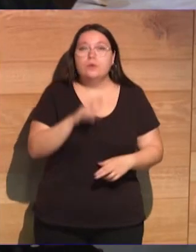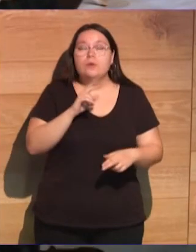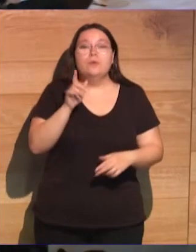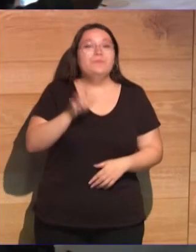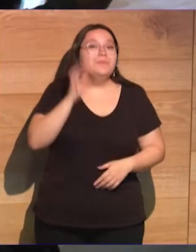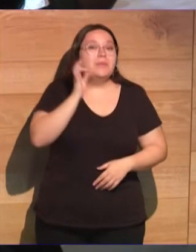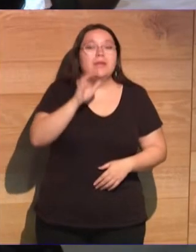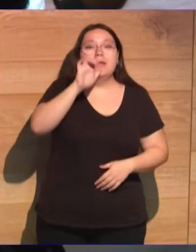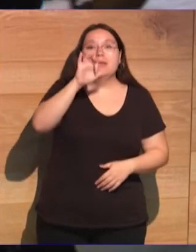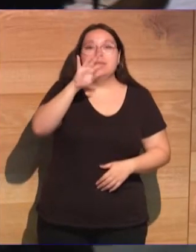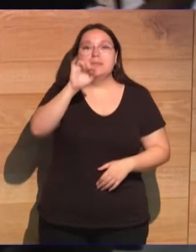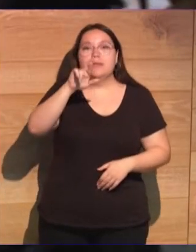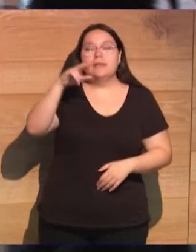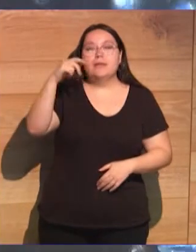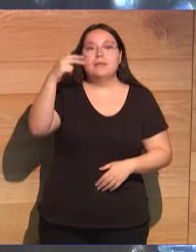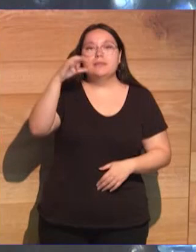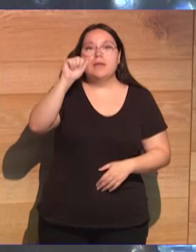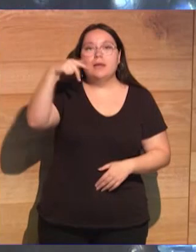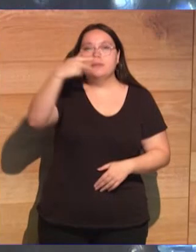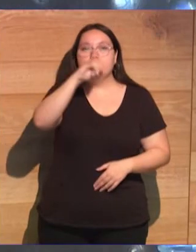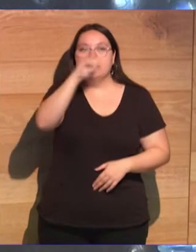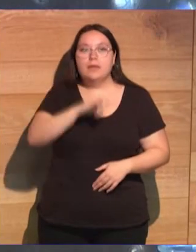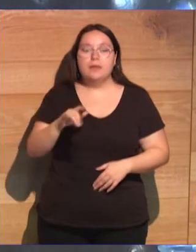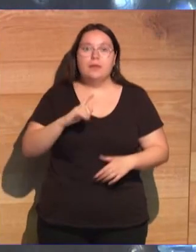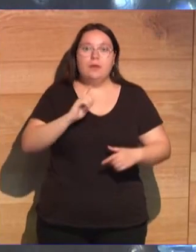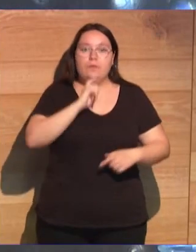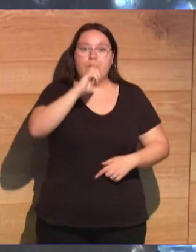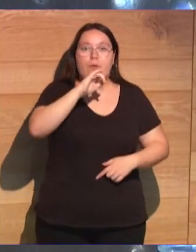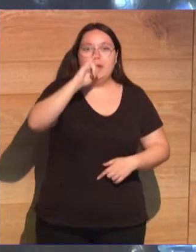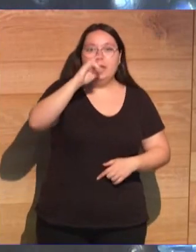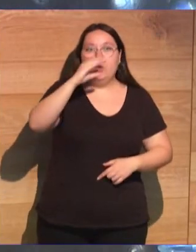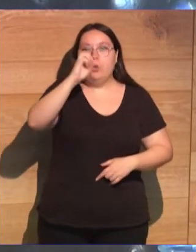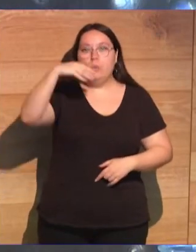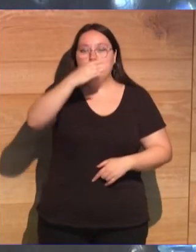Sánchez, la fundadora de iCombo, empresa de consultoría